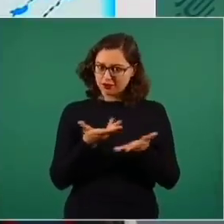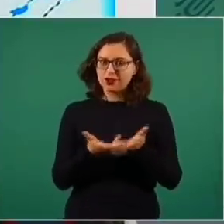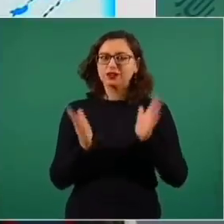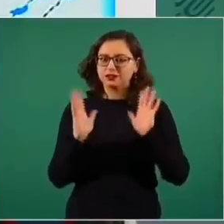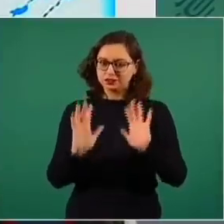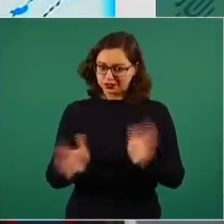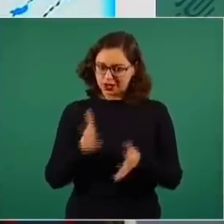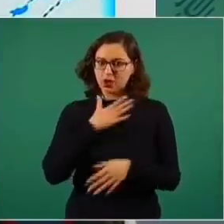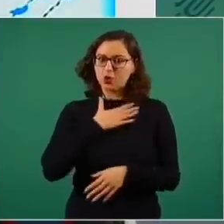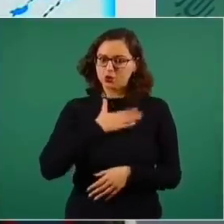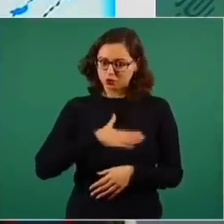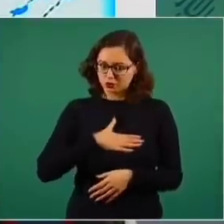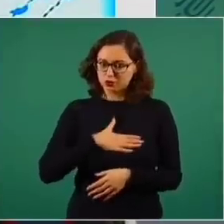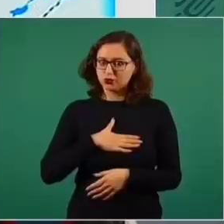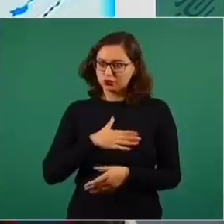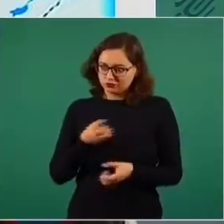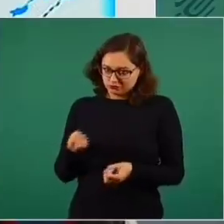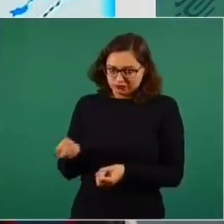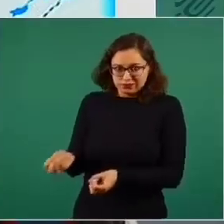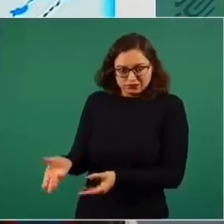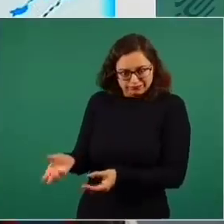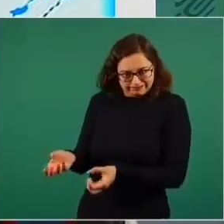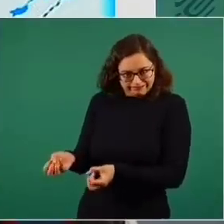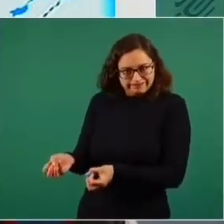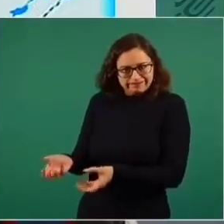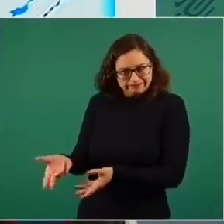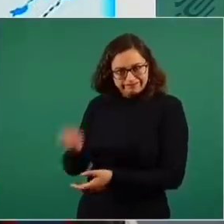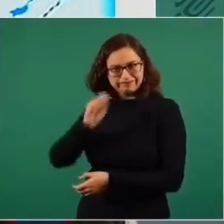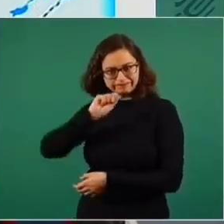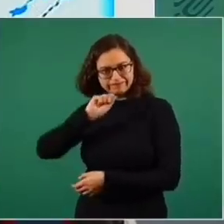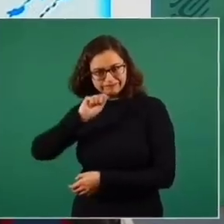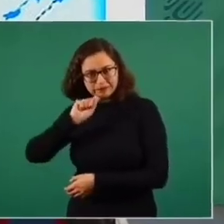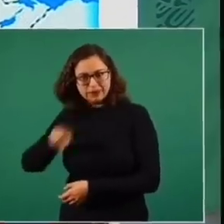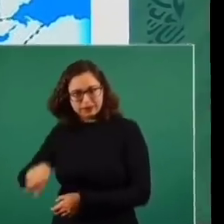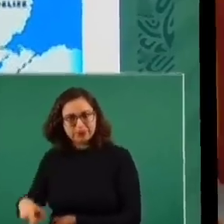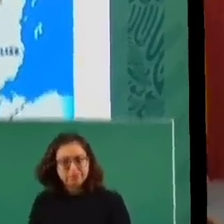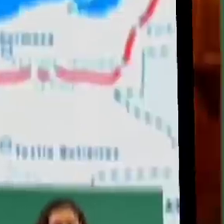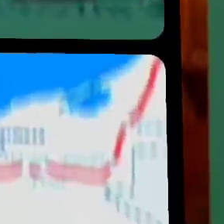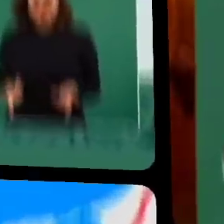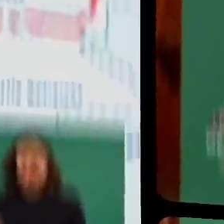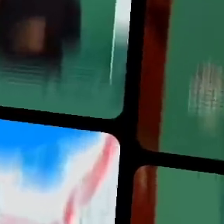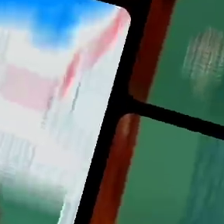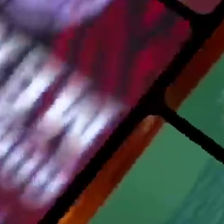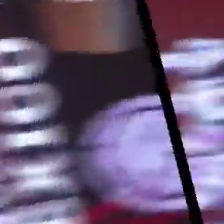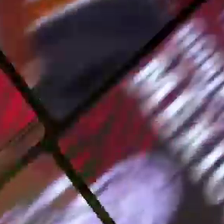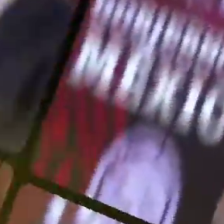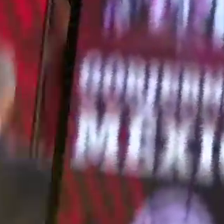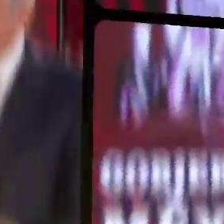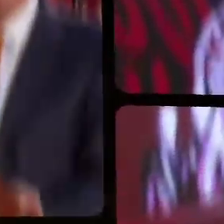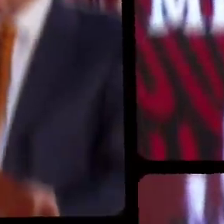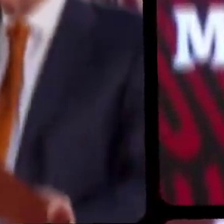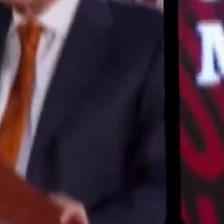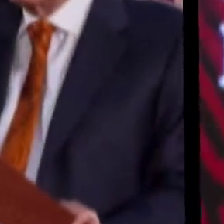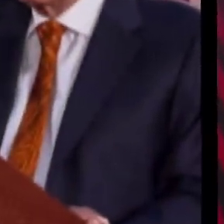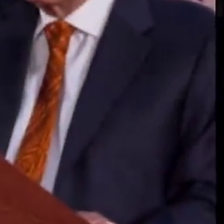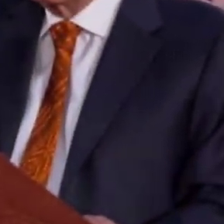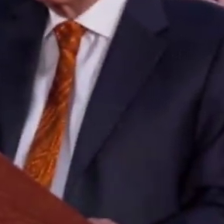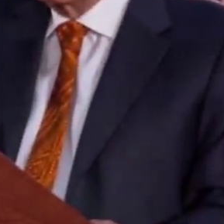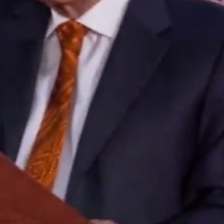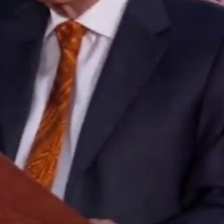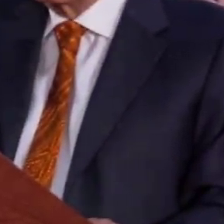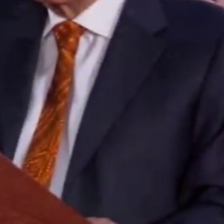recompense sobre todo atendiendo el desarrollo económico y social hoy escuchamos al presidente